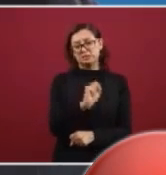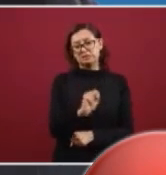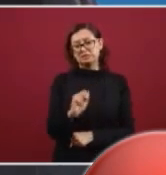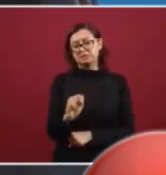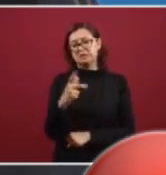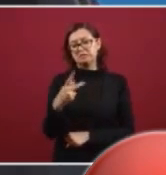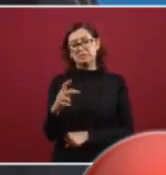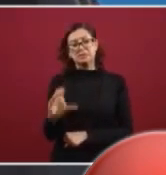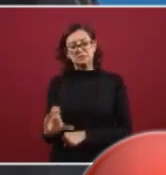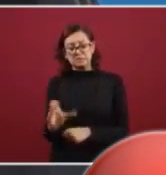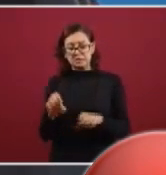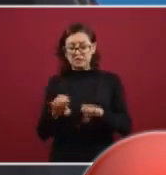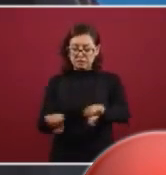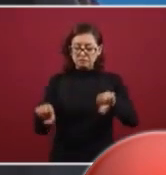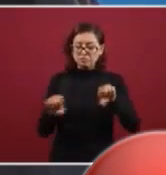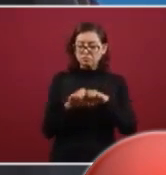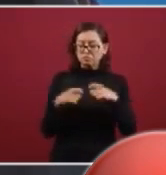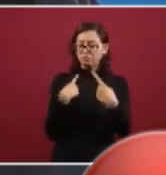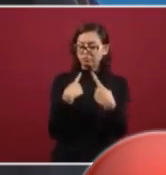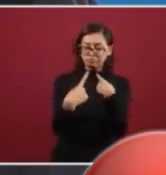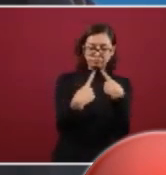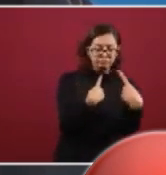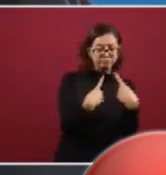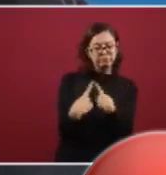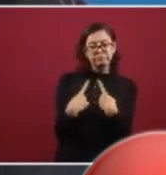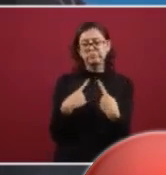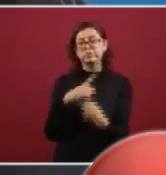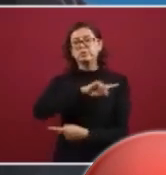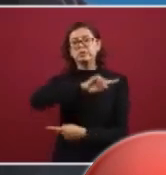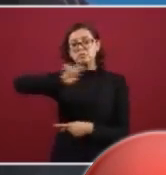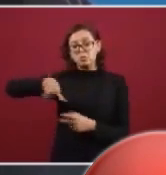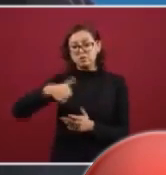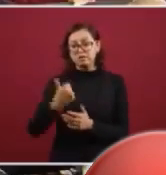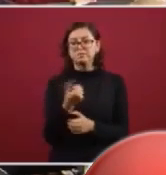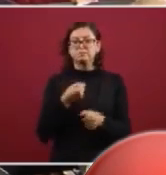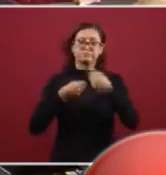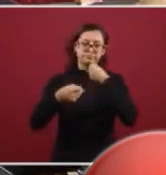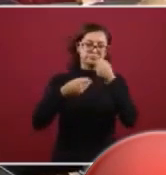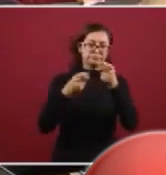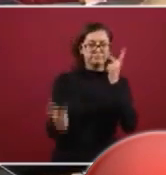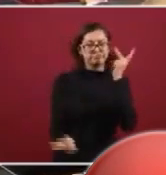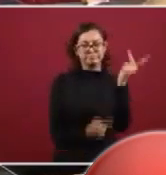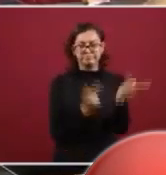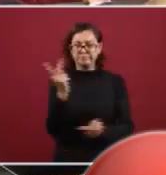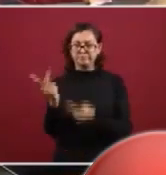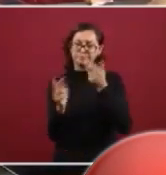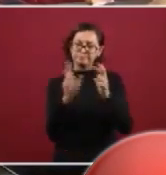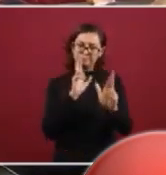seguridad y la rueda de prensa.